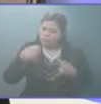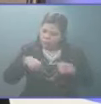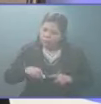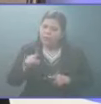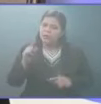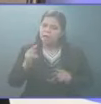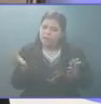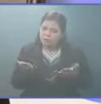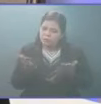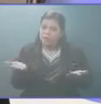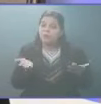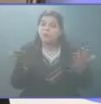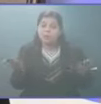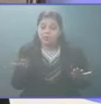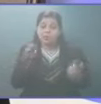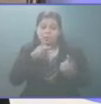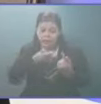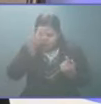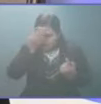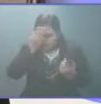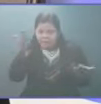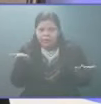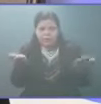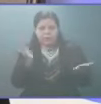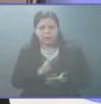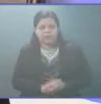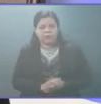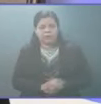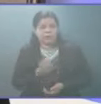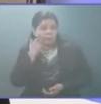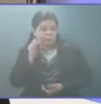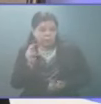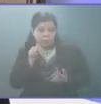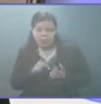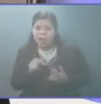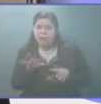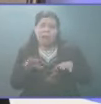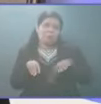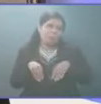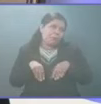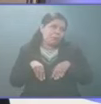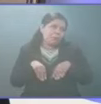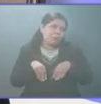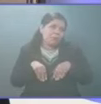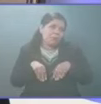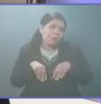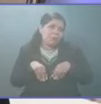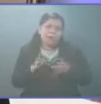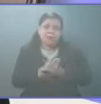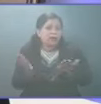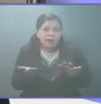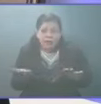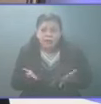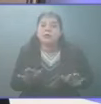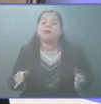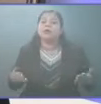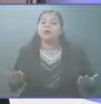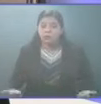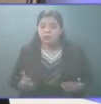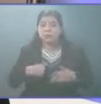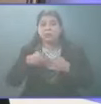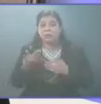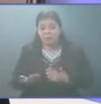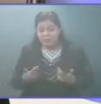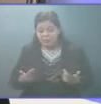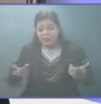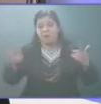haciendo, porque es lo que la persona sabe hacer. Si la persona deja de moverse o deja de hacer ese tipo de actividades, entonces se vuelve